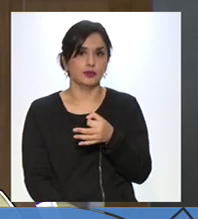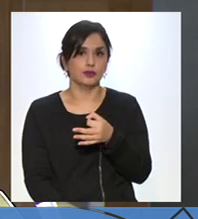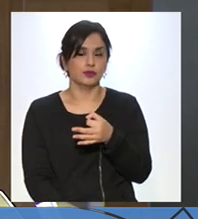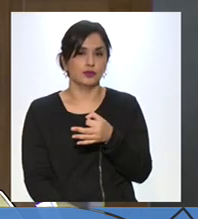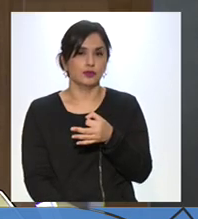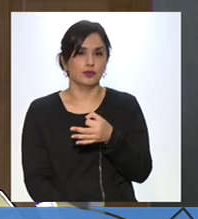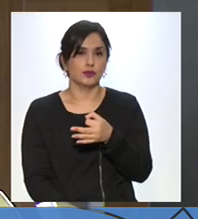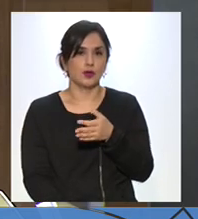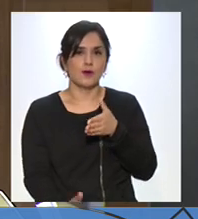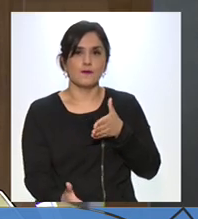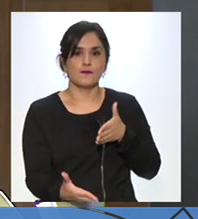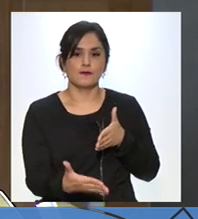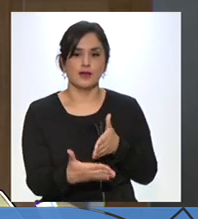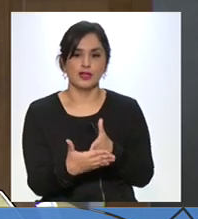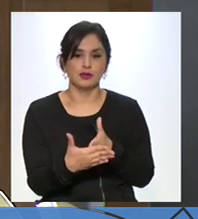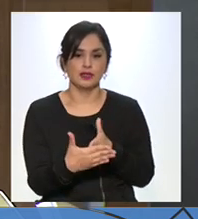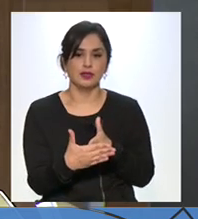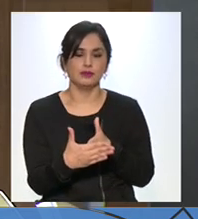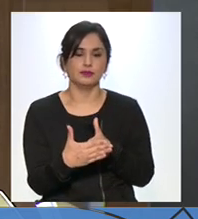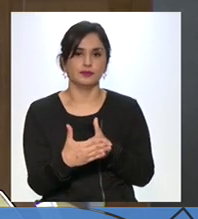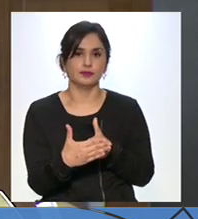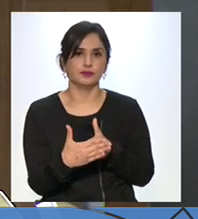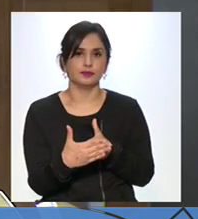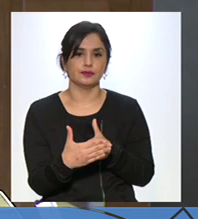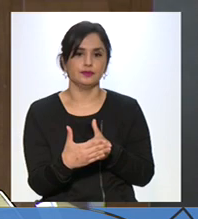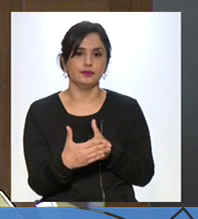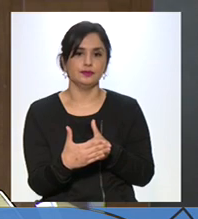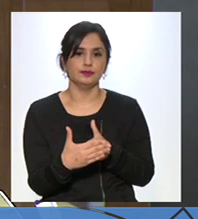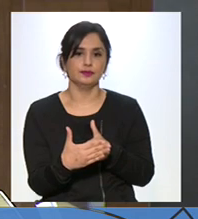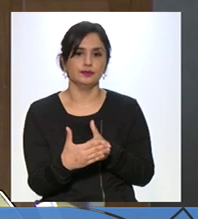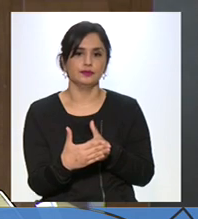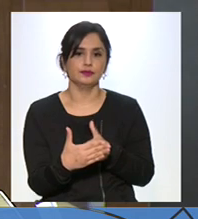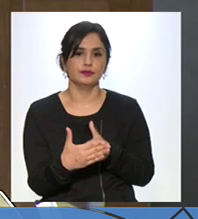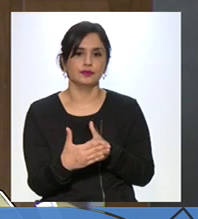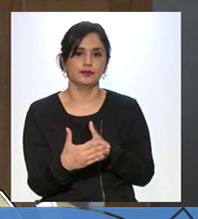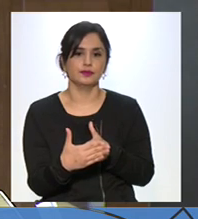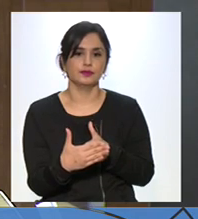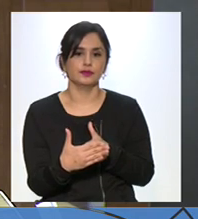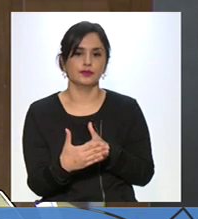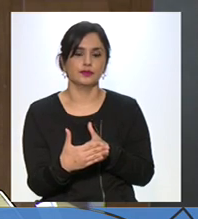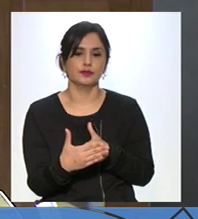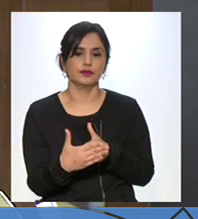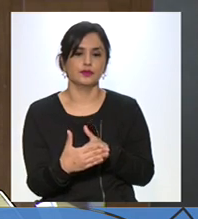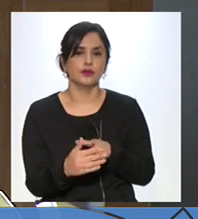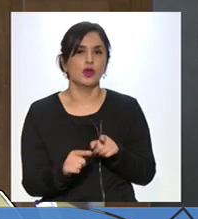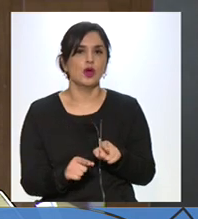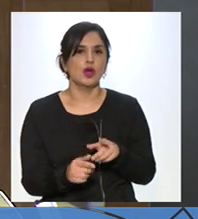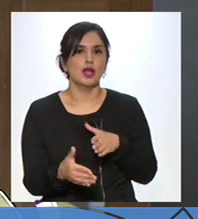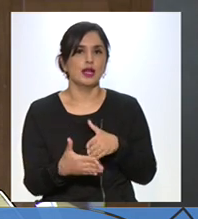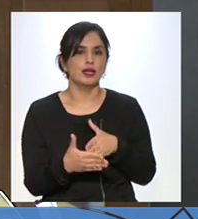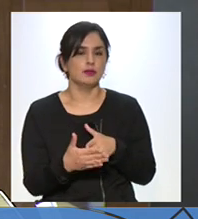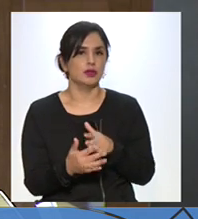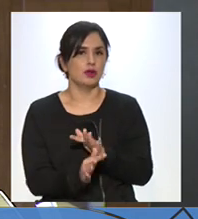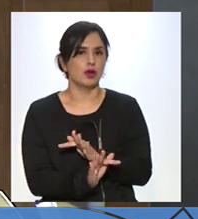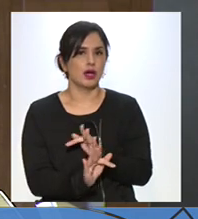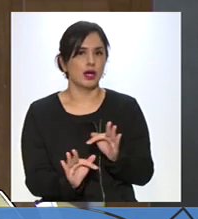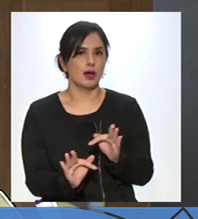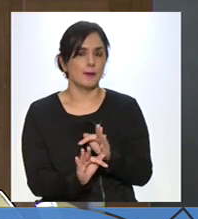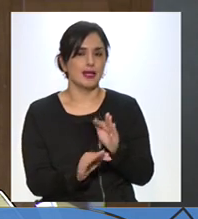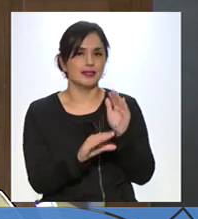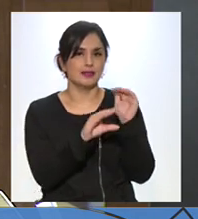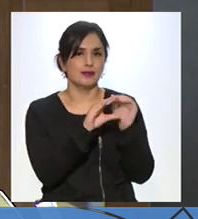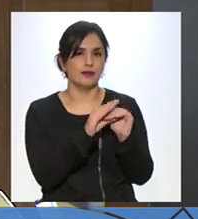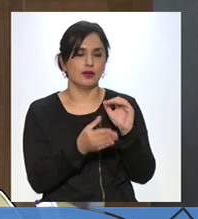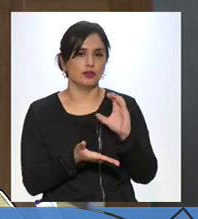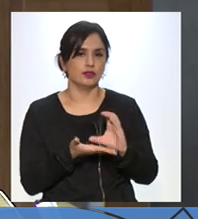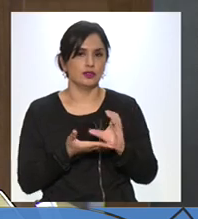ponemos freno, voy a decirlo en términos más ciudadanos, menos técnicos, probablemente jamás diría el Banco Central